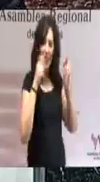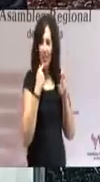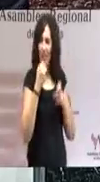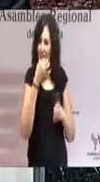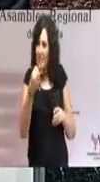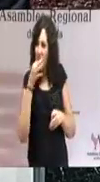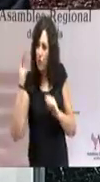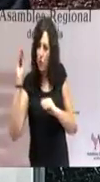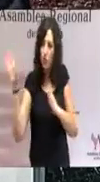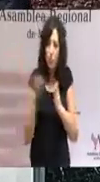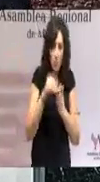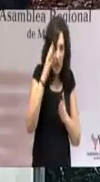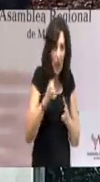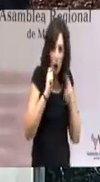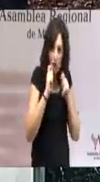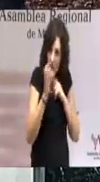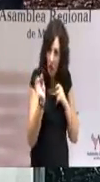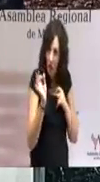creo que es el que le hizo a usted la entrevista o